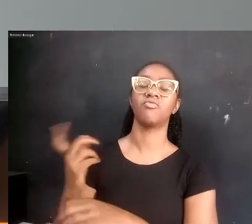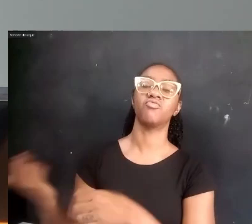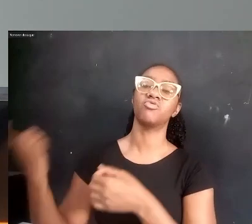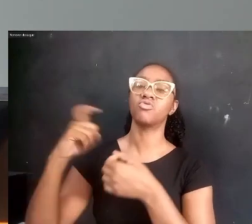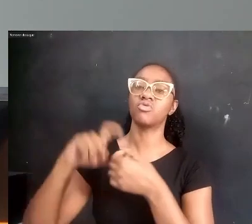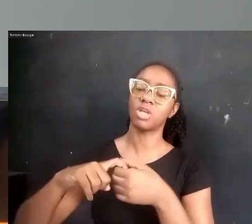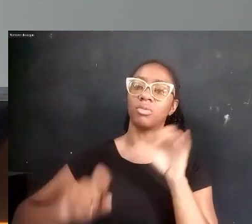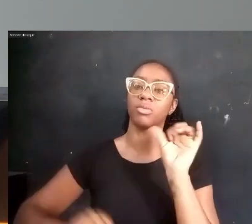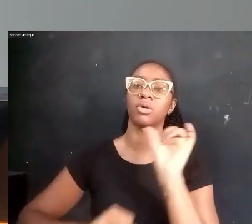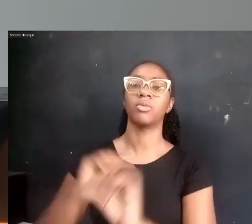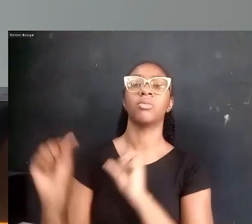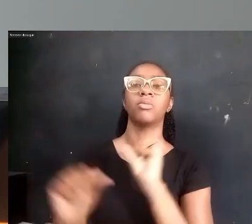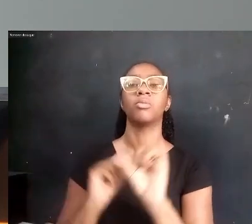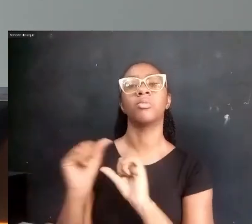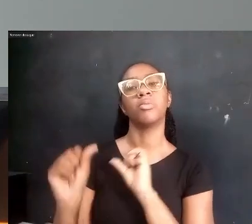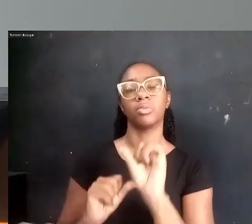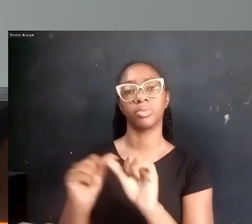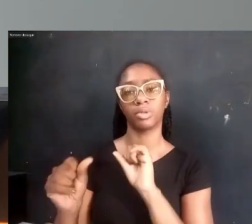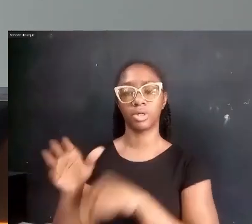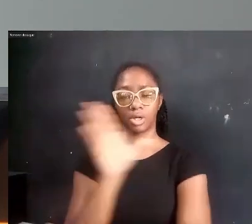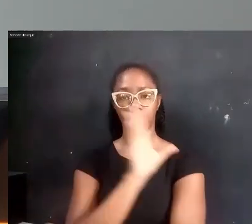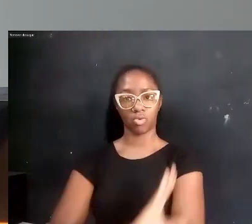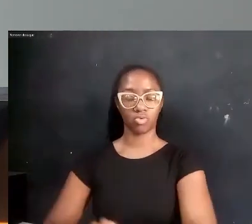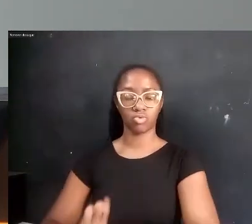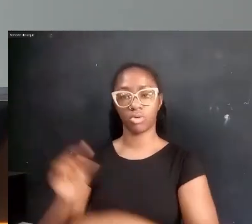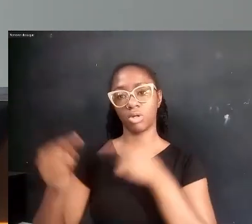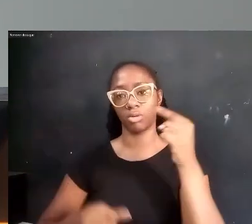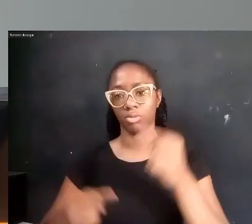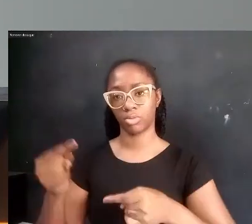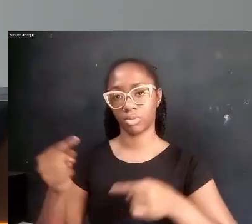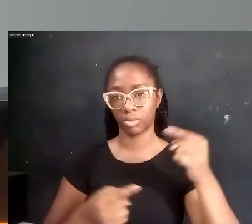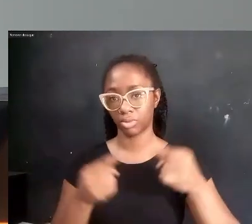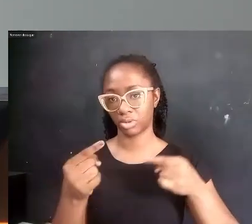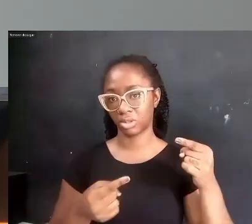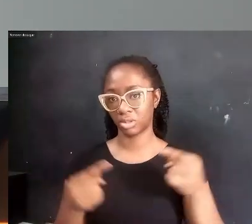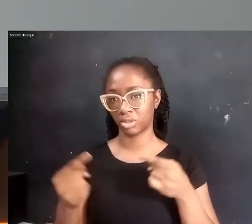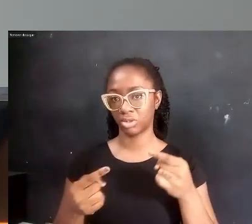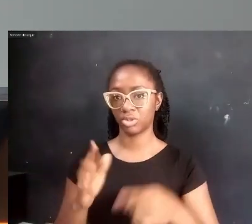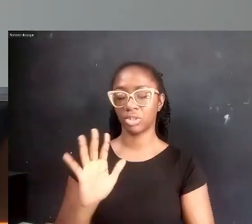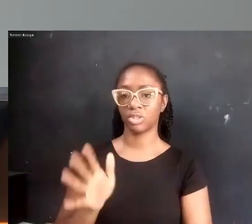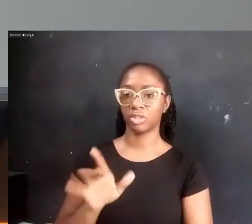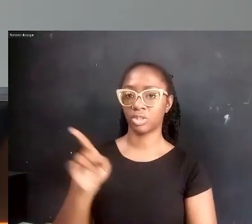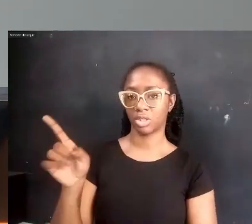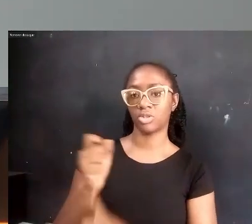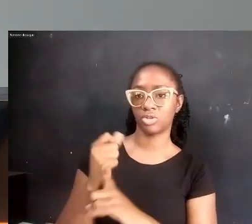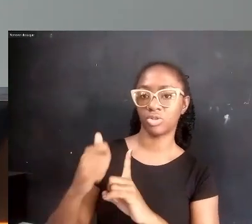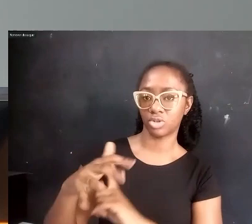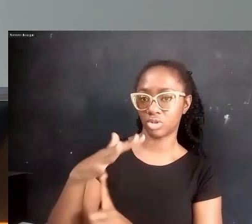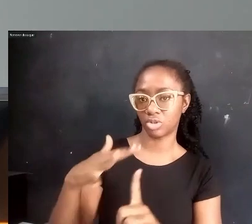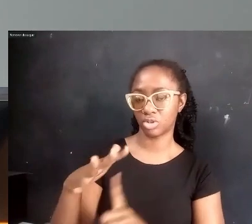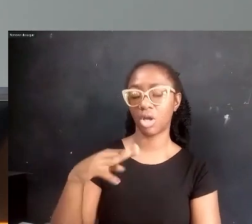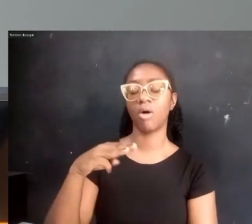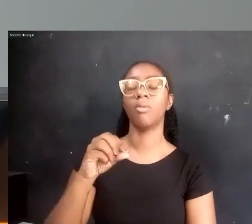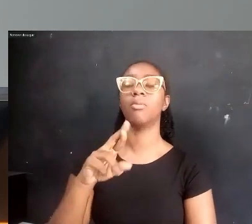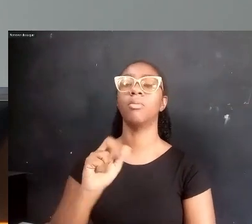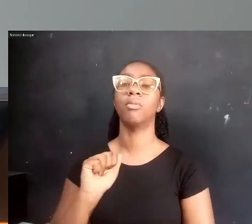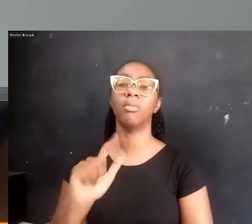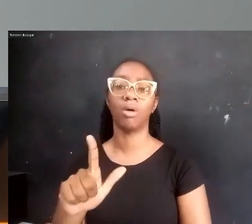una estructura política, administrativa, social, civil, moral,